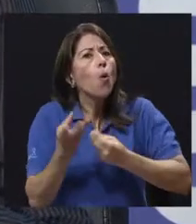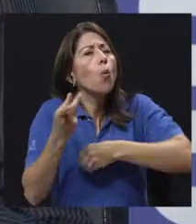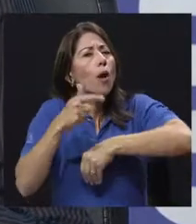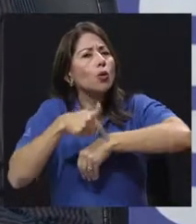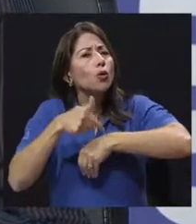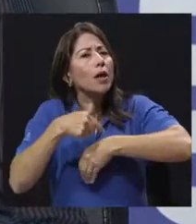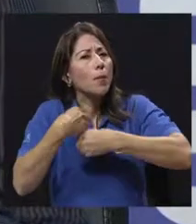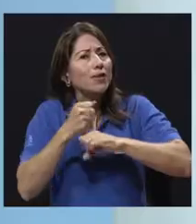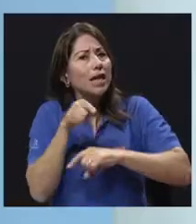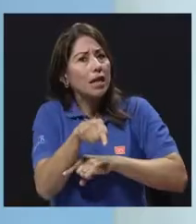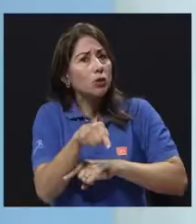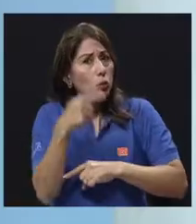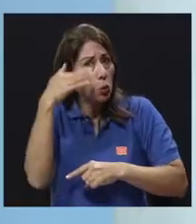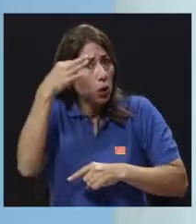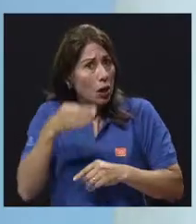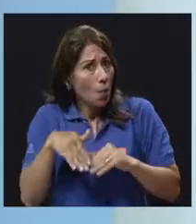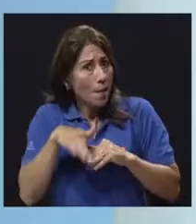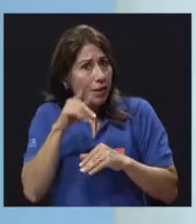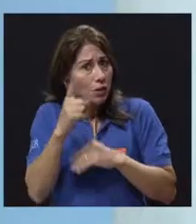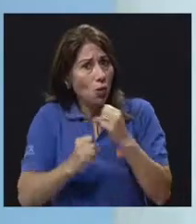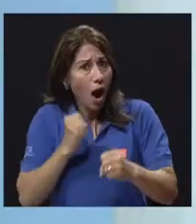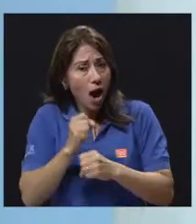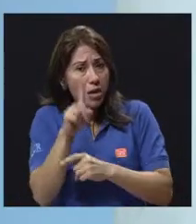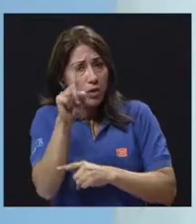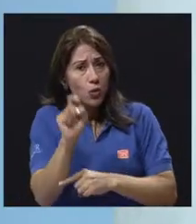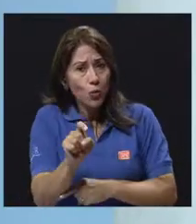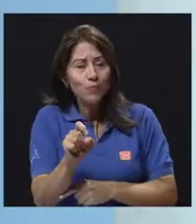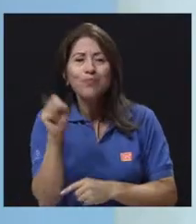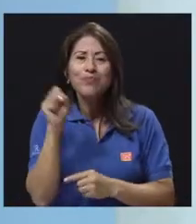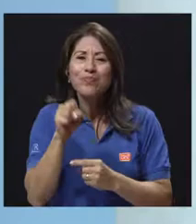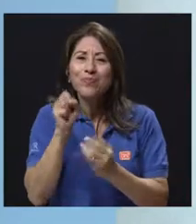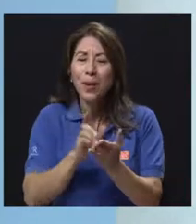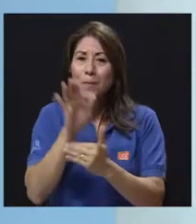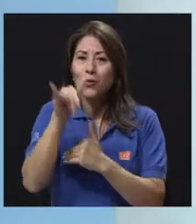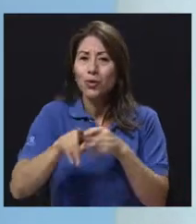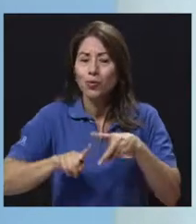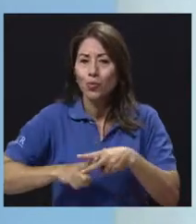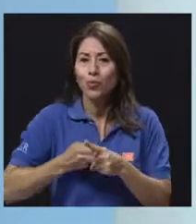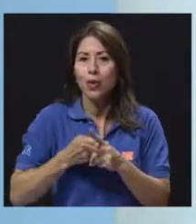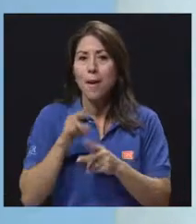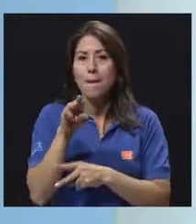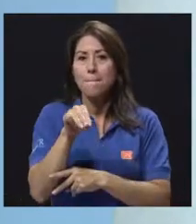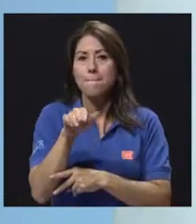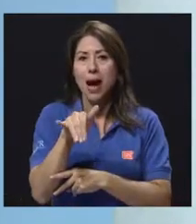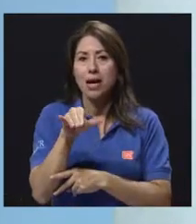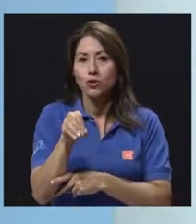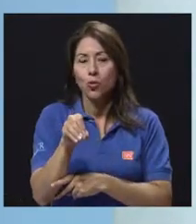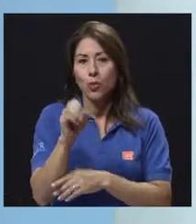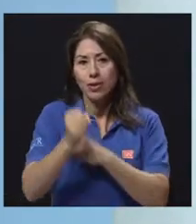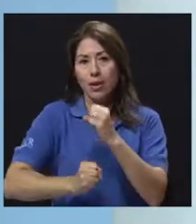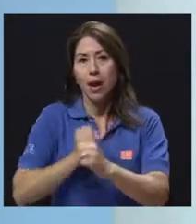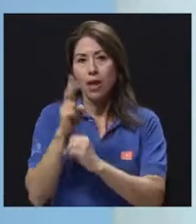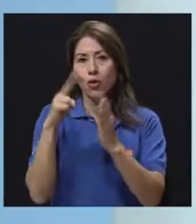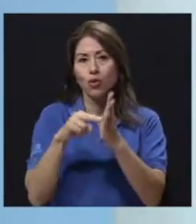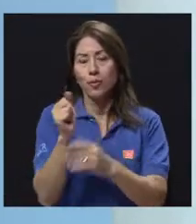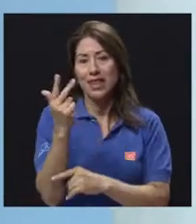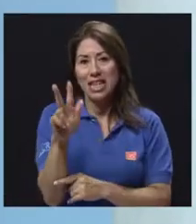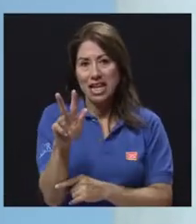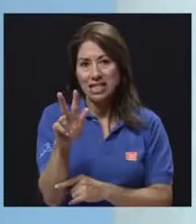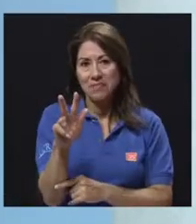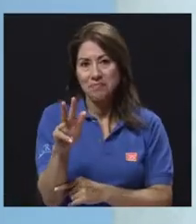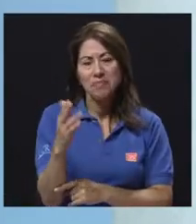un año. Sí, correcto. Bueno, el proyecto cuando lo iniciamos, digamos, fue en mayo del 2013. Ahí dijimos, bueno, empezamos a